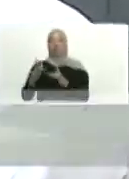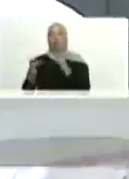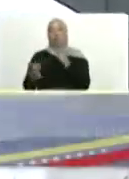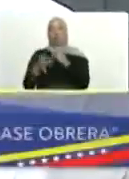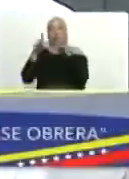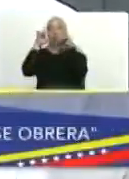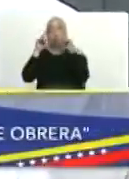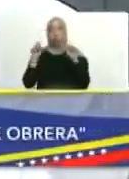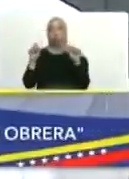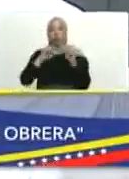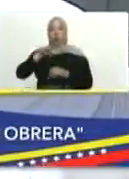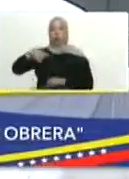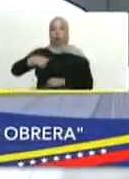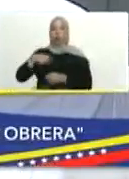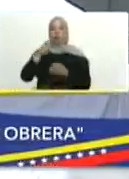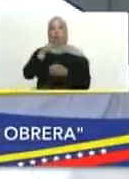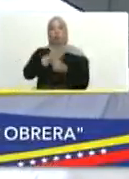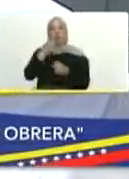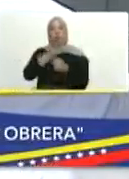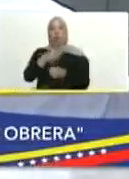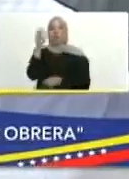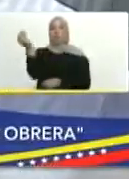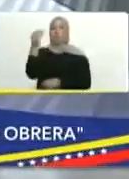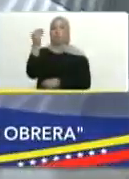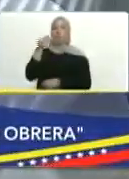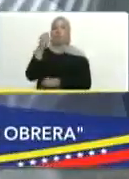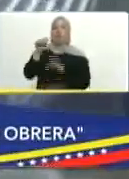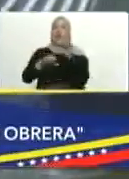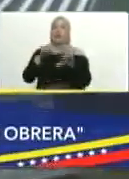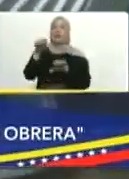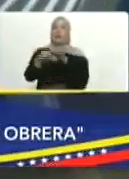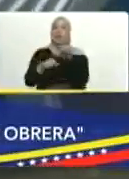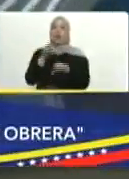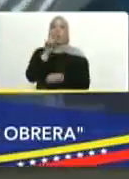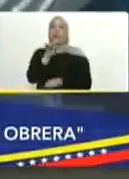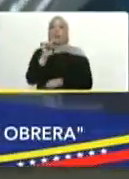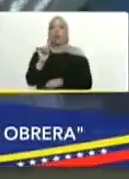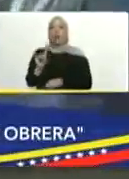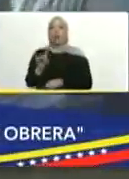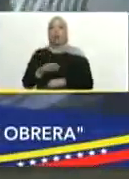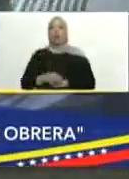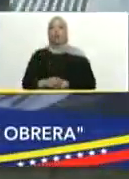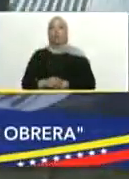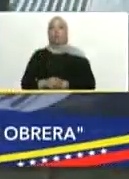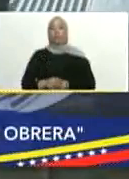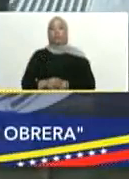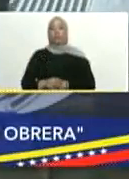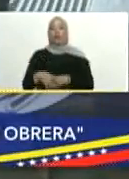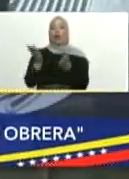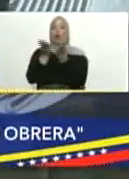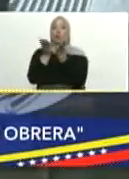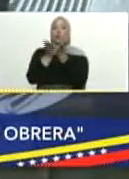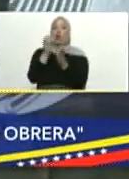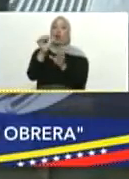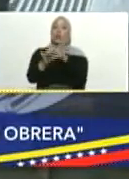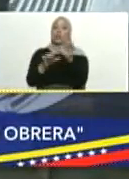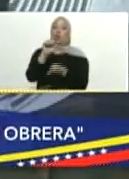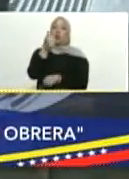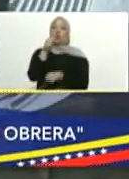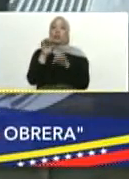que tiene nuestra clase Obrera del más alto nivel del siglo XXI la tenemos aquí así no es la clase Obrera del siglo